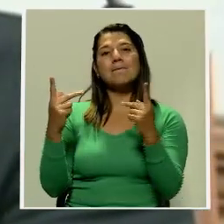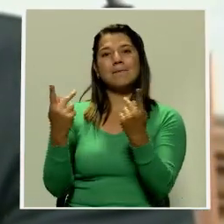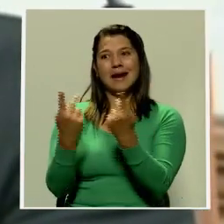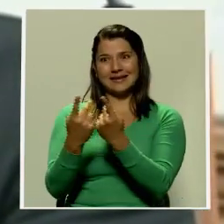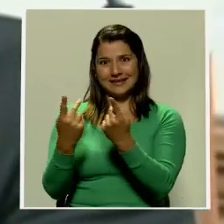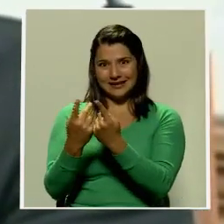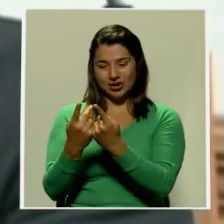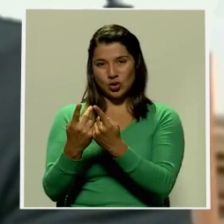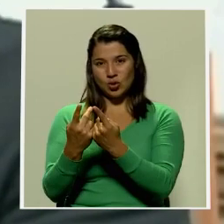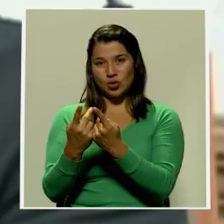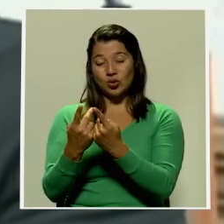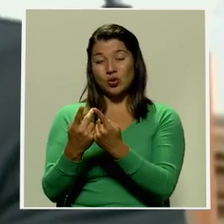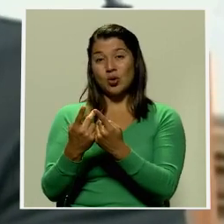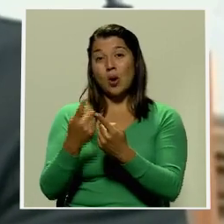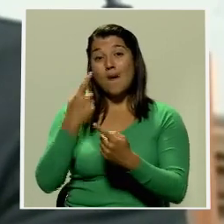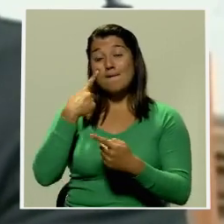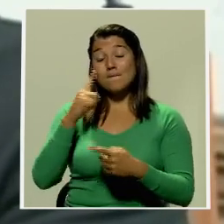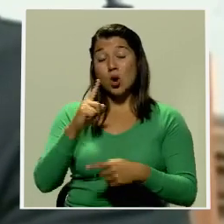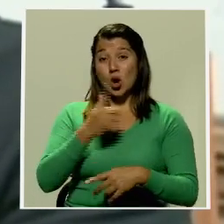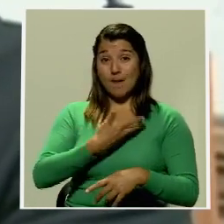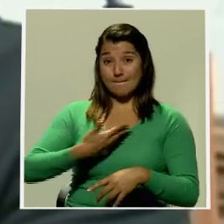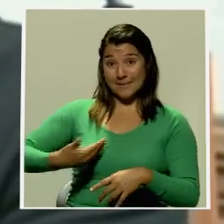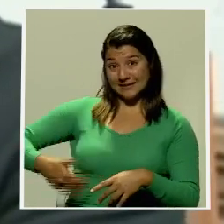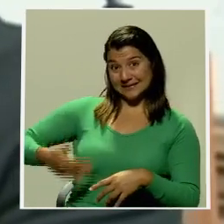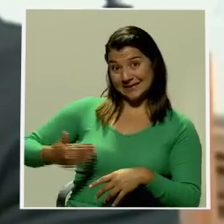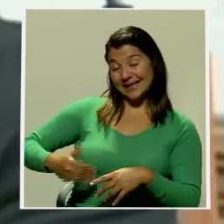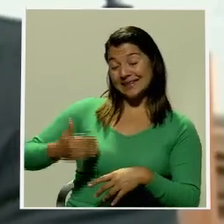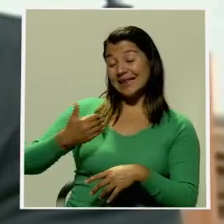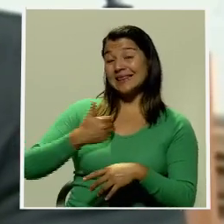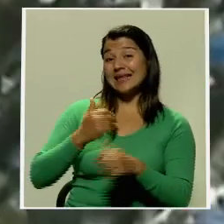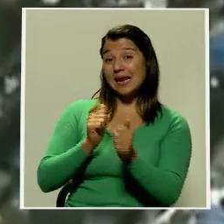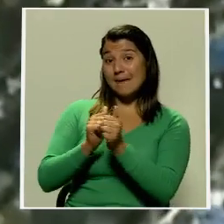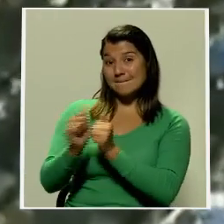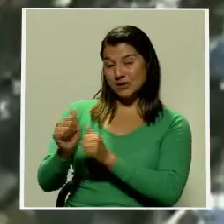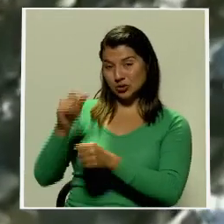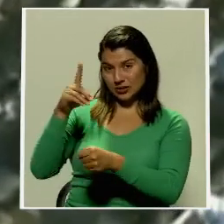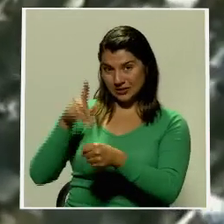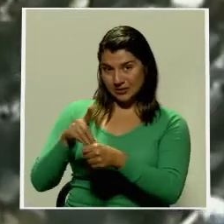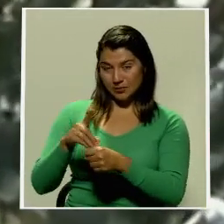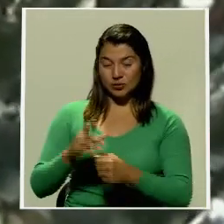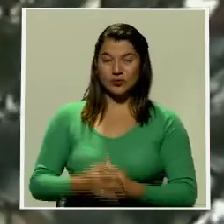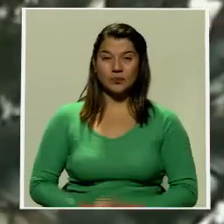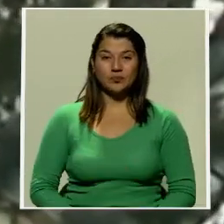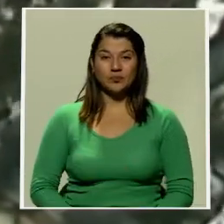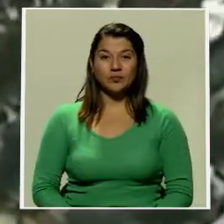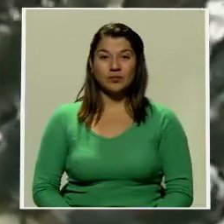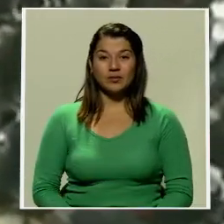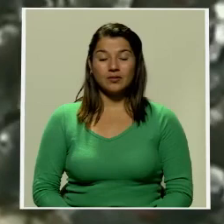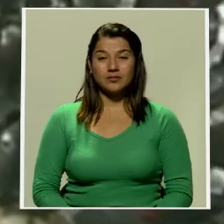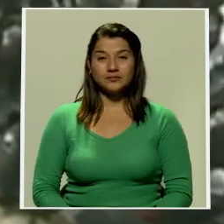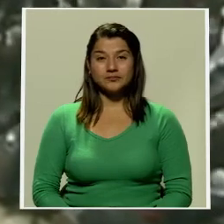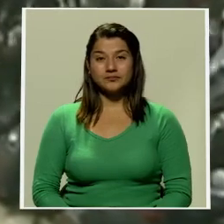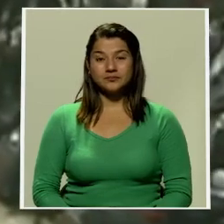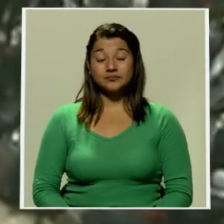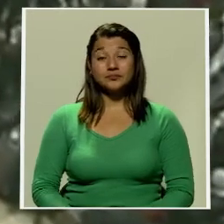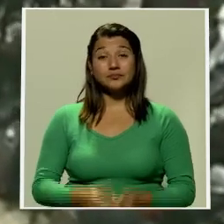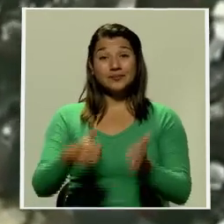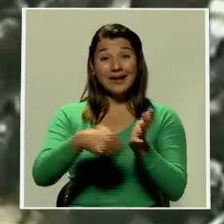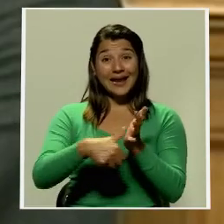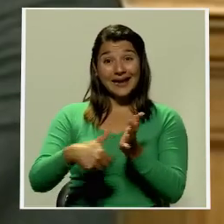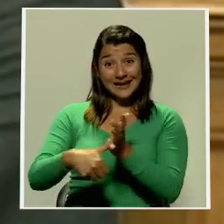legislativo, el único poder público que hasta ahora no estaba en manos del presidente Nicolás Maduro. Las